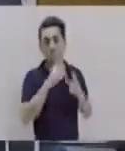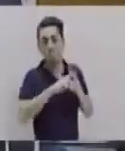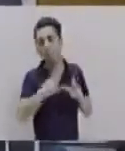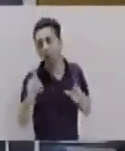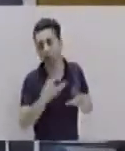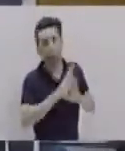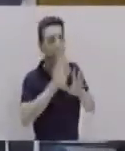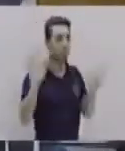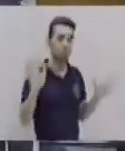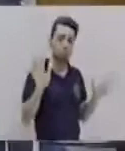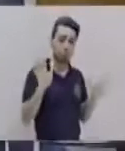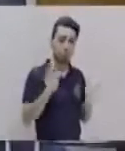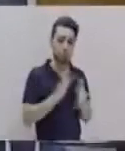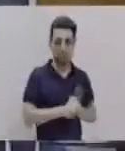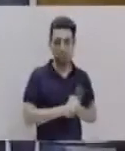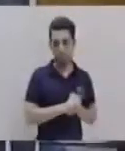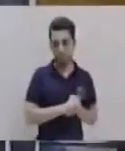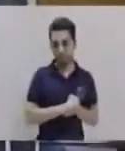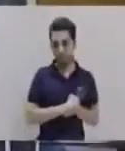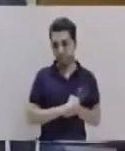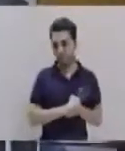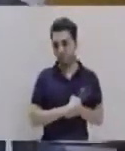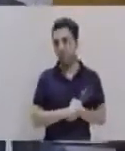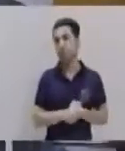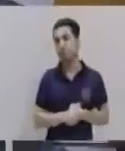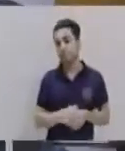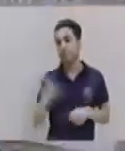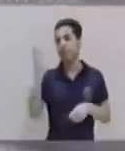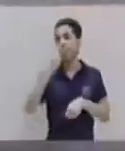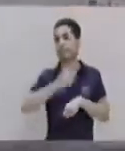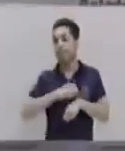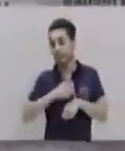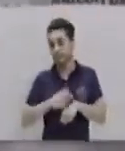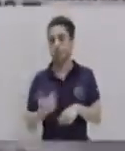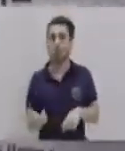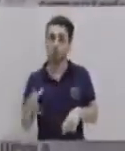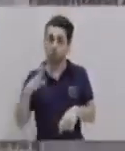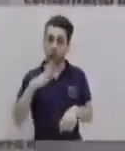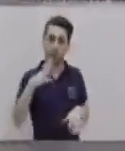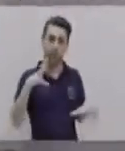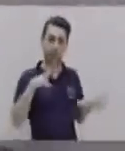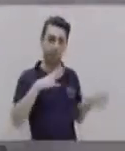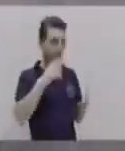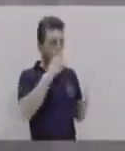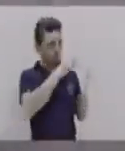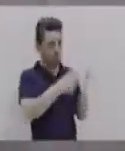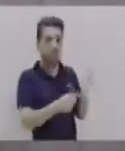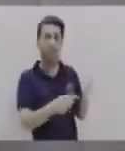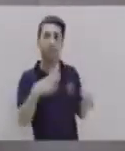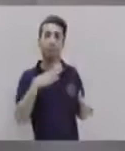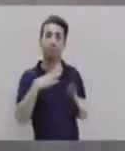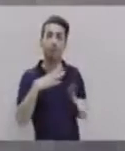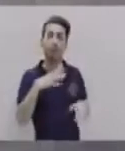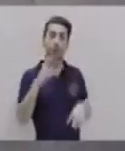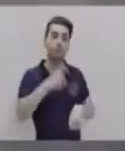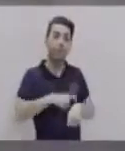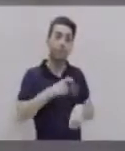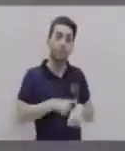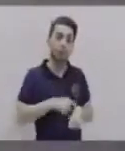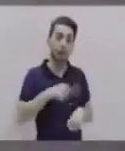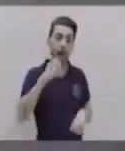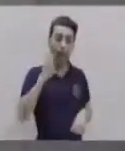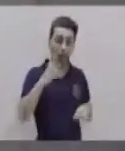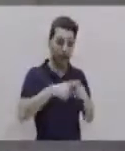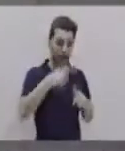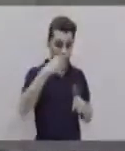texto y vuelven a Y ya no desaparecer. aparecen nunca más. En el tiempo, tenemos el tiempo externo e interno. ¿Por